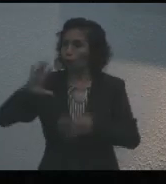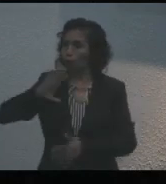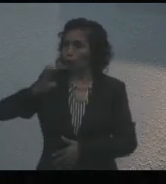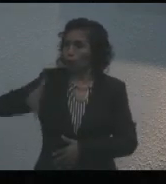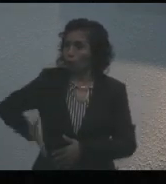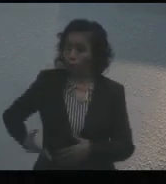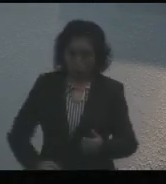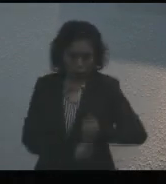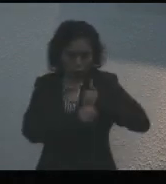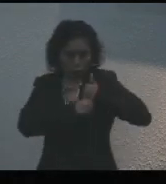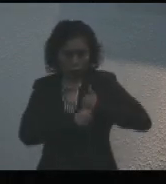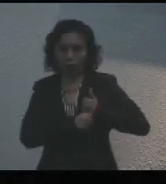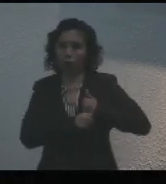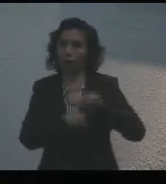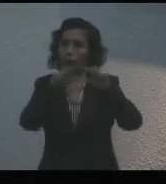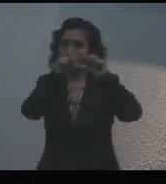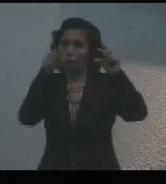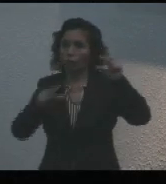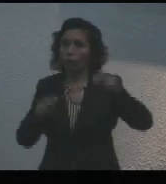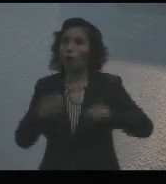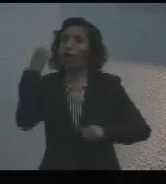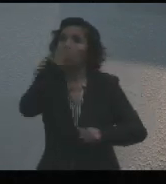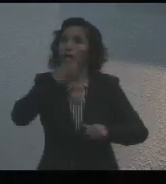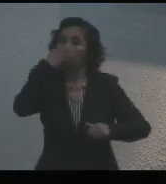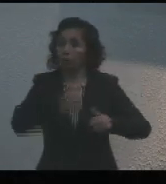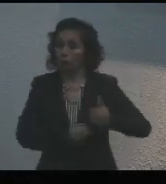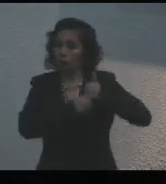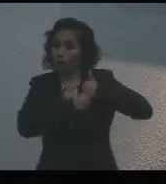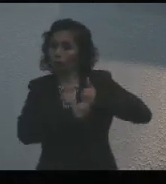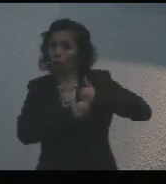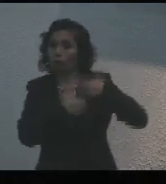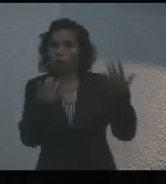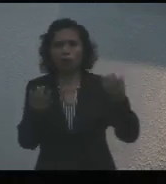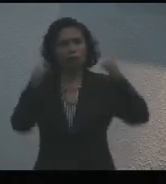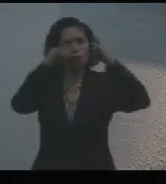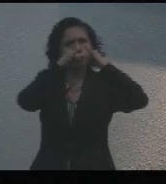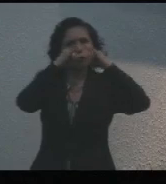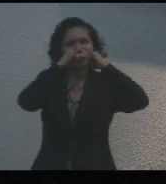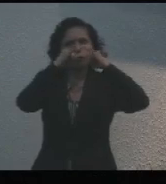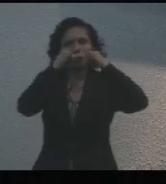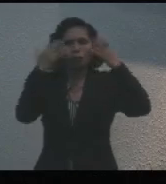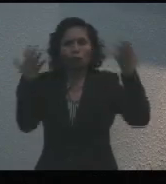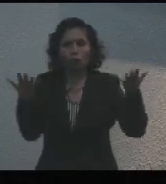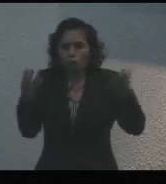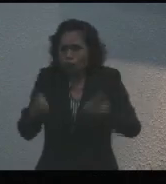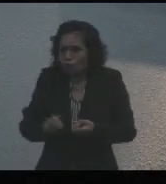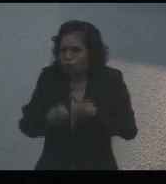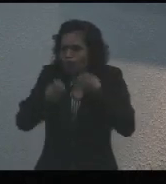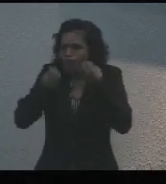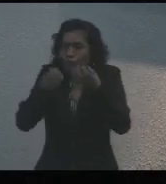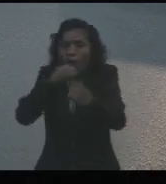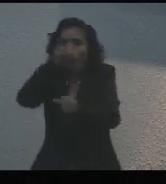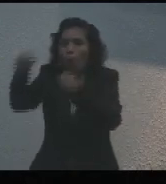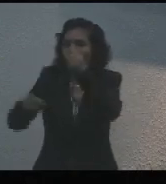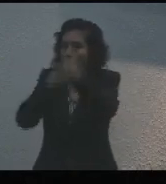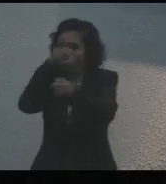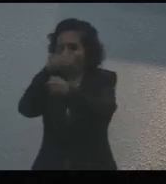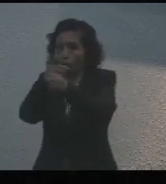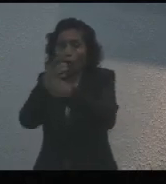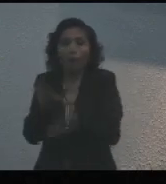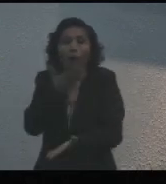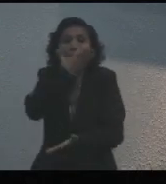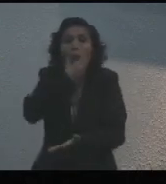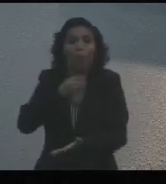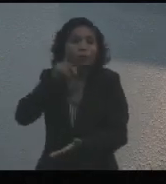al Ejército Mexicano. El Colegio Militar, como pocas instituciones, brinda la gran oportunidad para todas